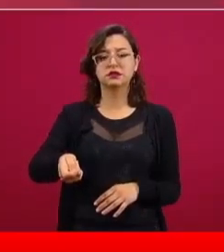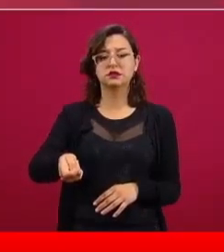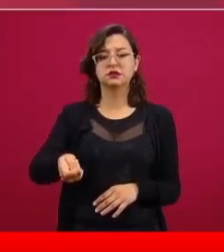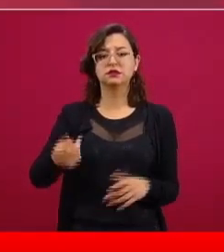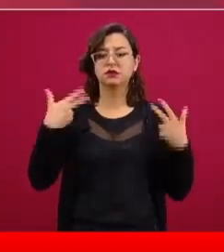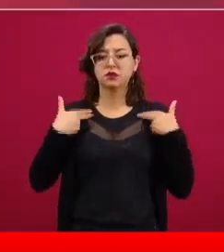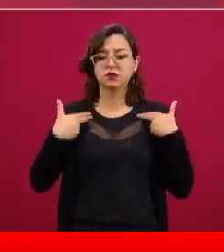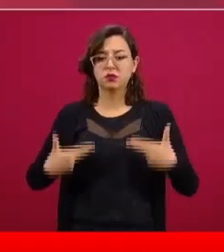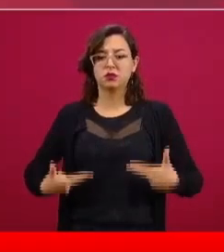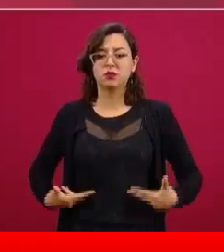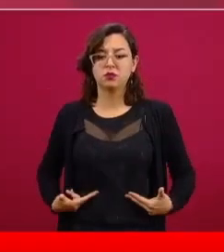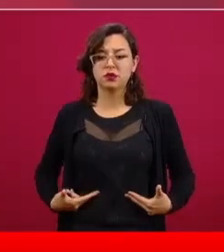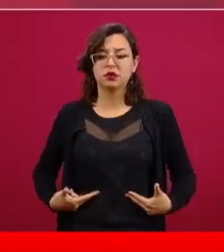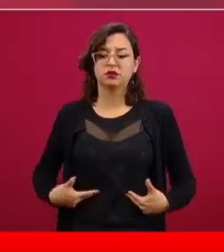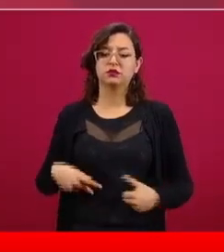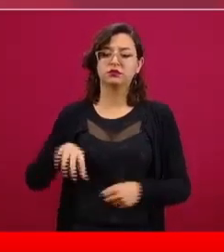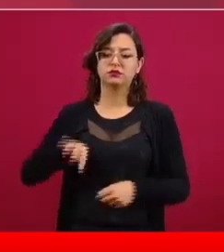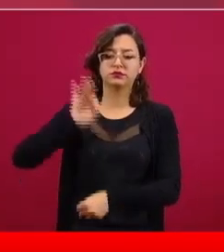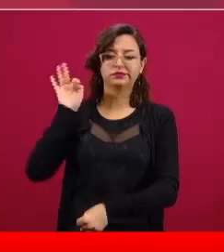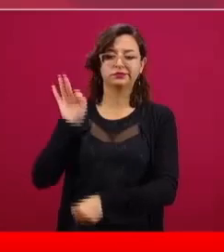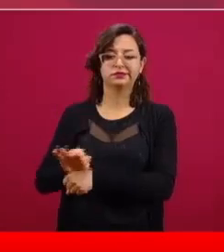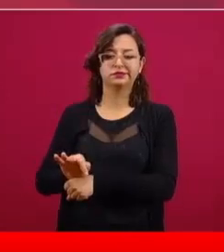al ser humano